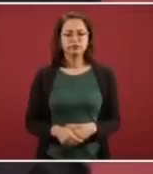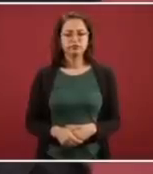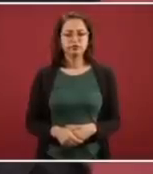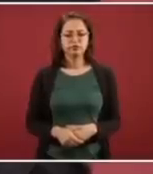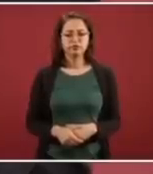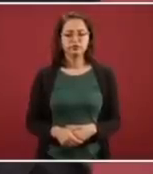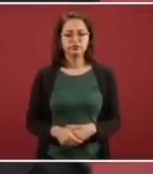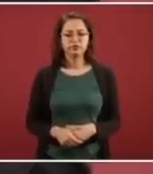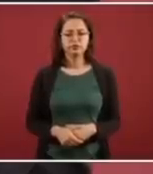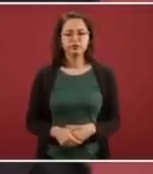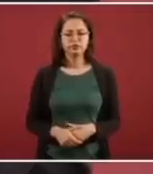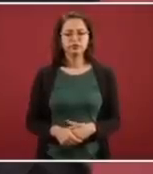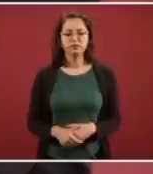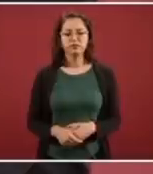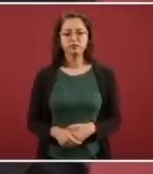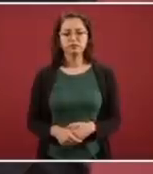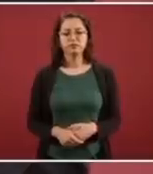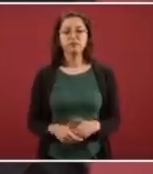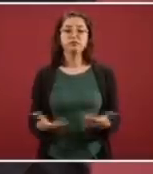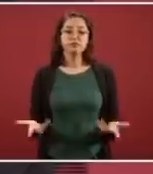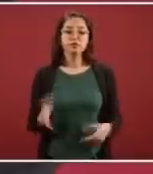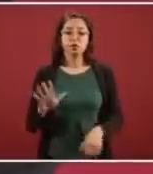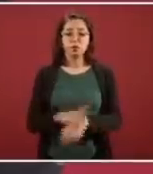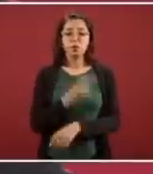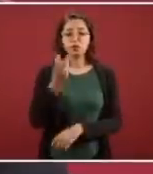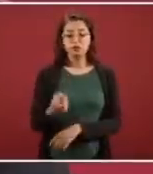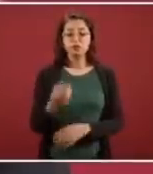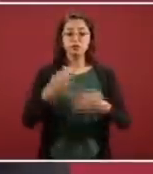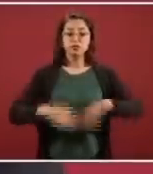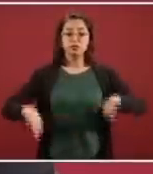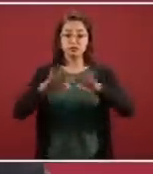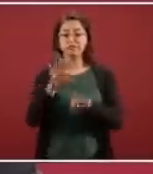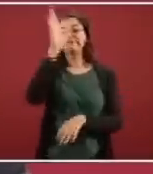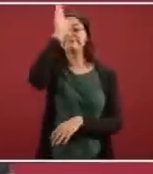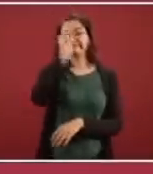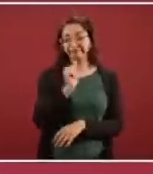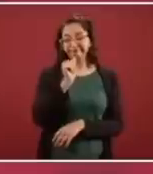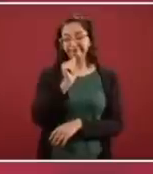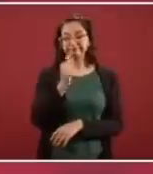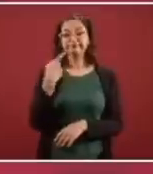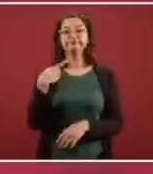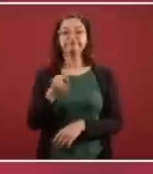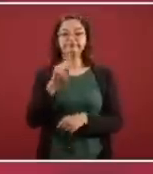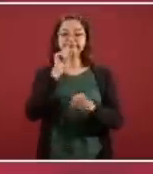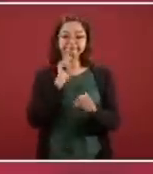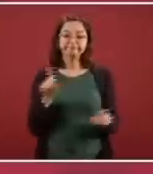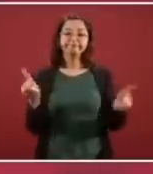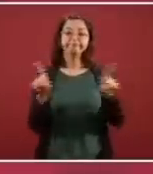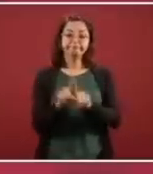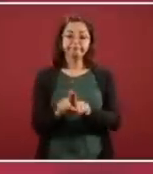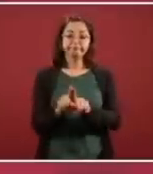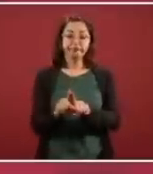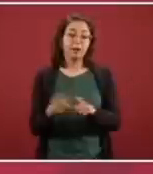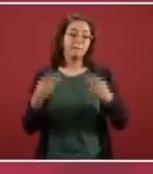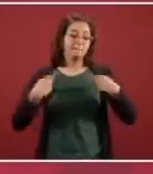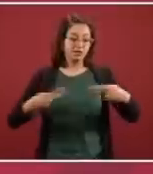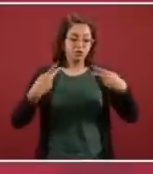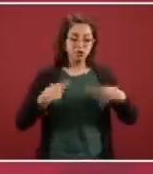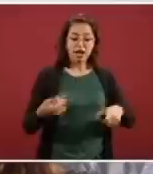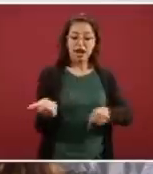Por eso hay que buscar el acuerdo, pero al mismo tiempo los artistas